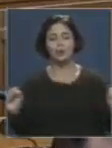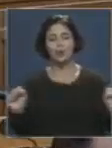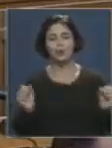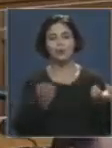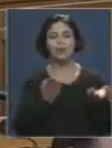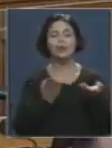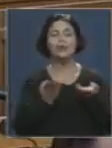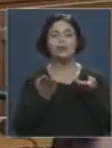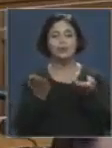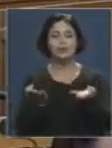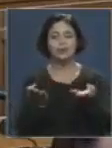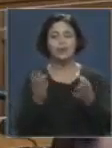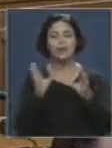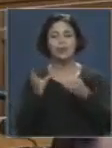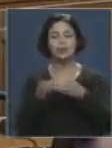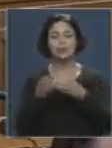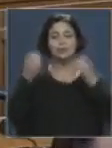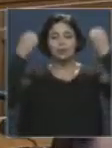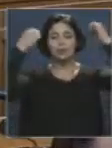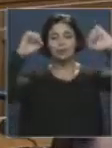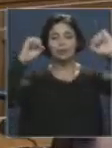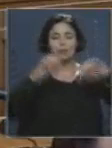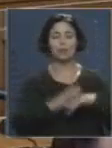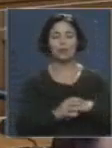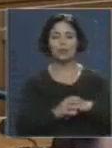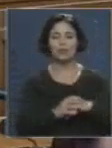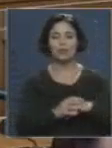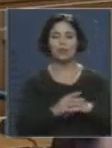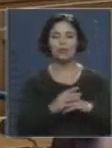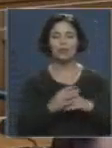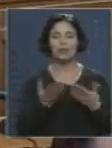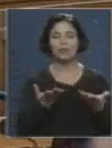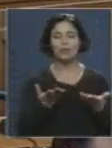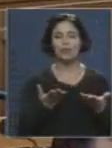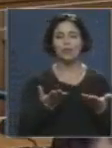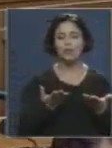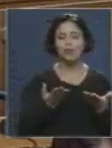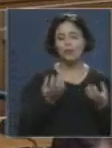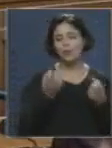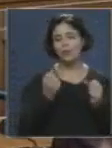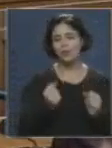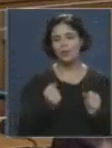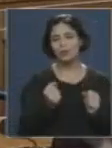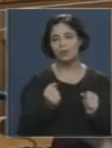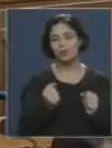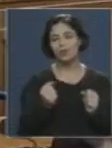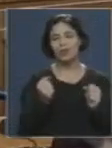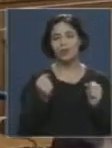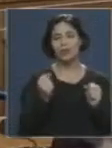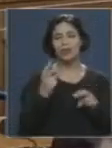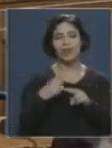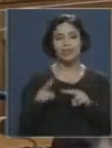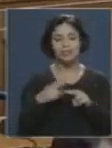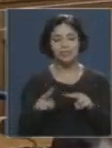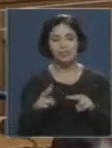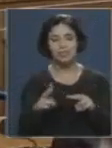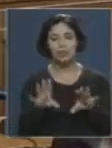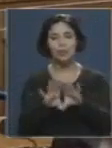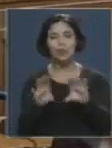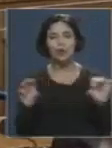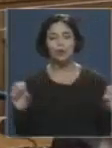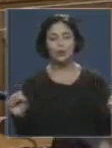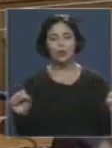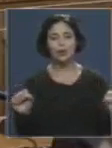sirviendo la Comisión de Deportes como amigable componedor para los efectos de generar este